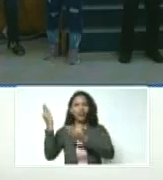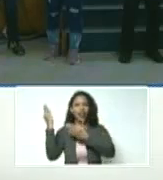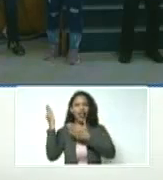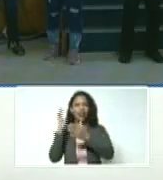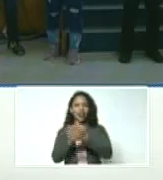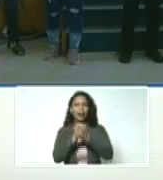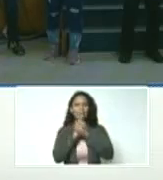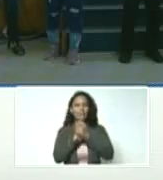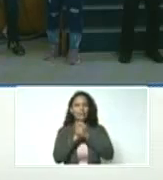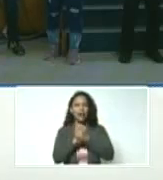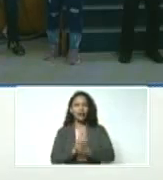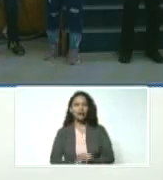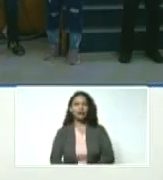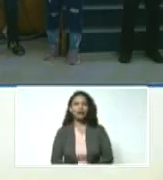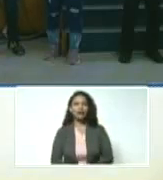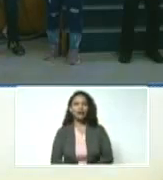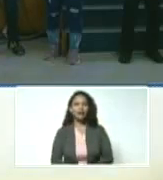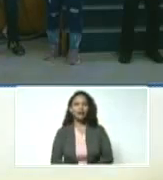Clar.